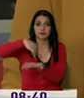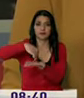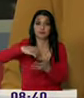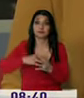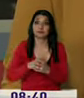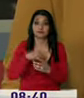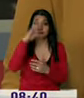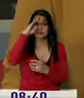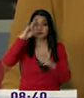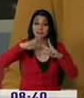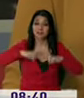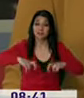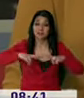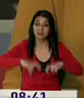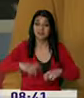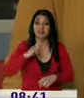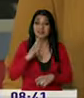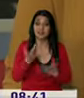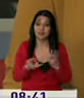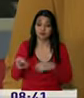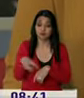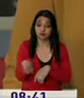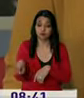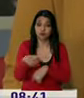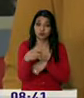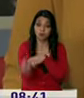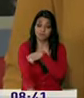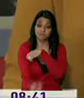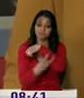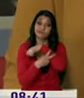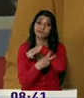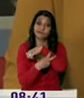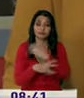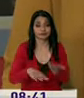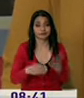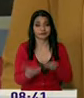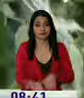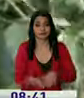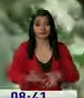primeras investigaciones, una aparente mordedura de serpiente sería la causa del deceso.